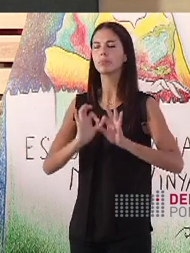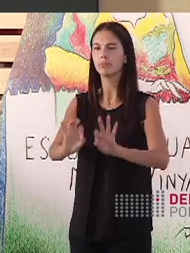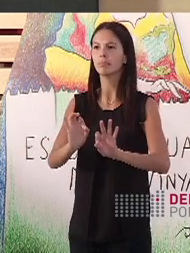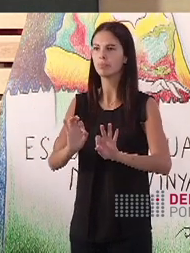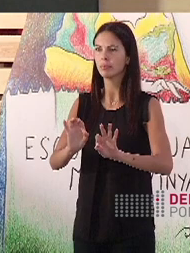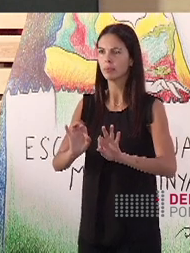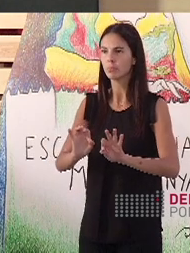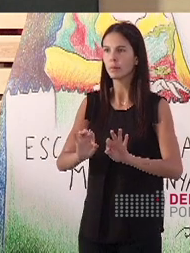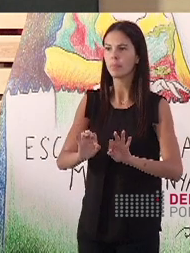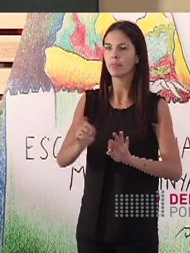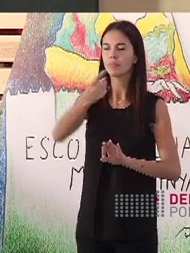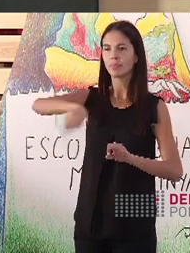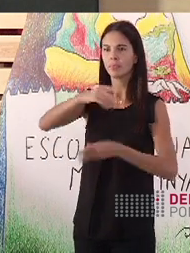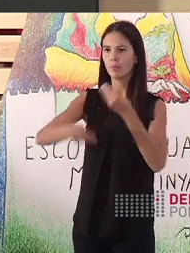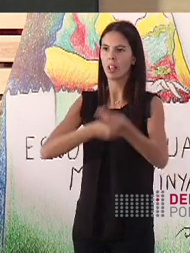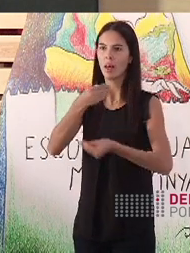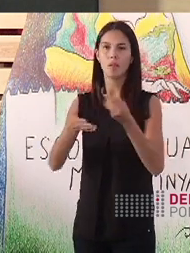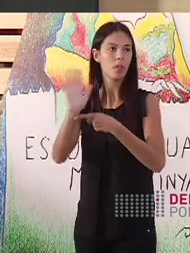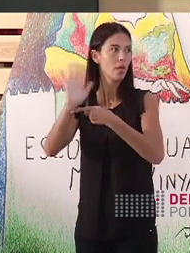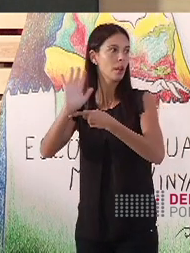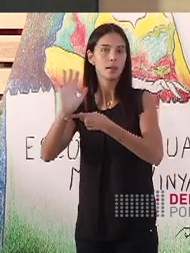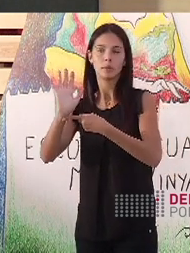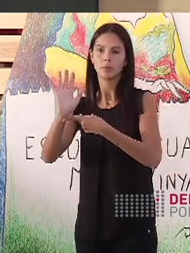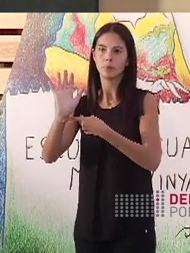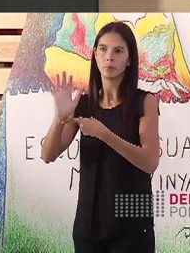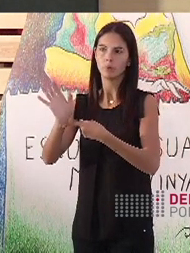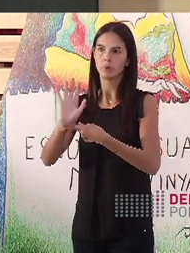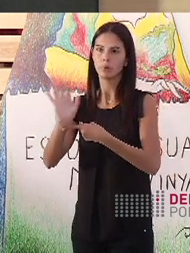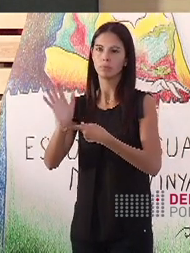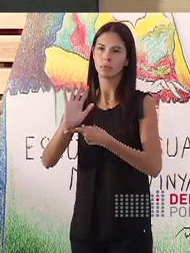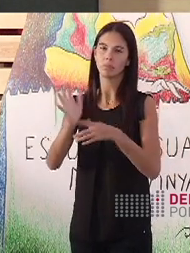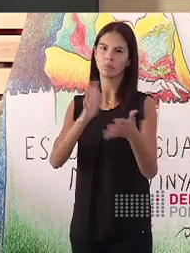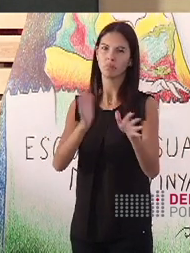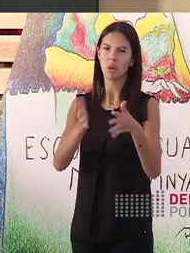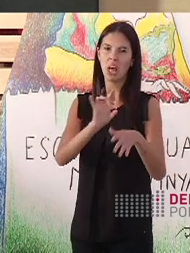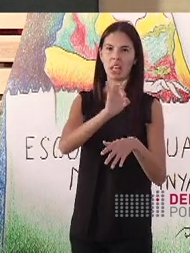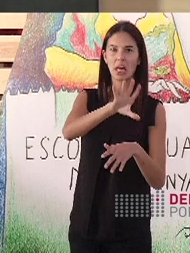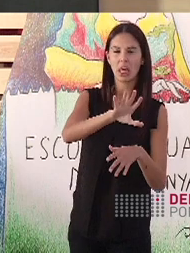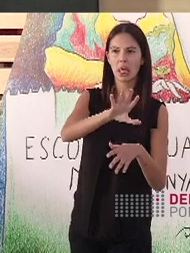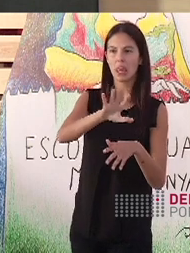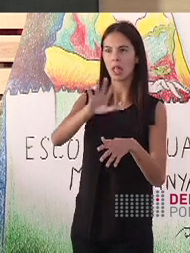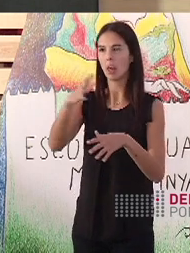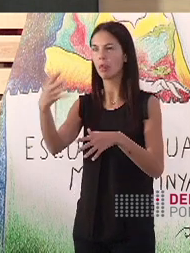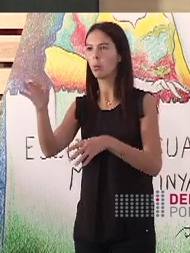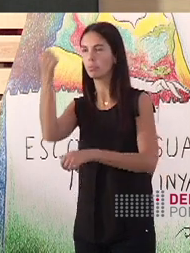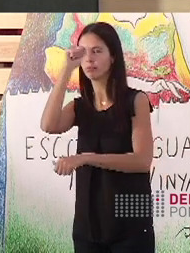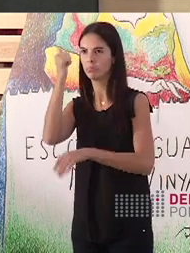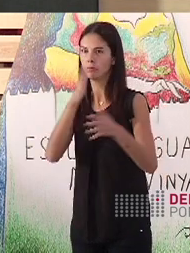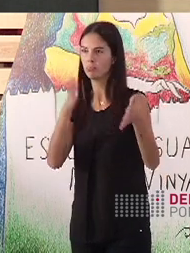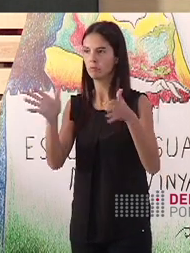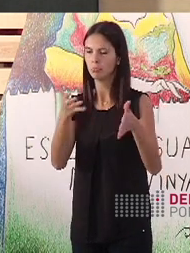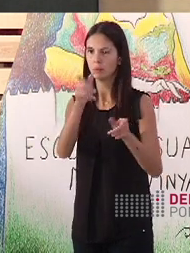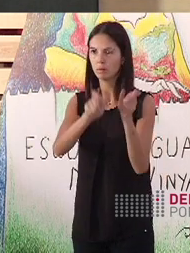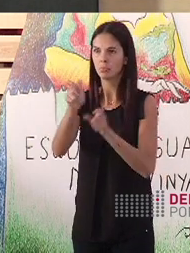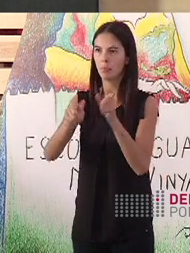que se está rodando es entre 15 a 50 hombres que